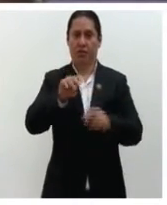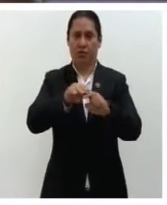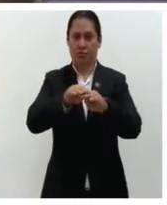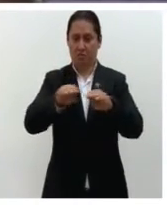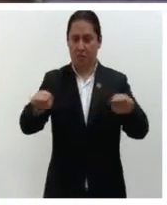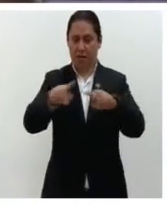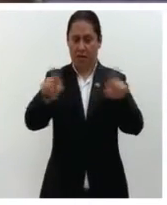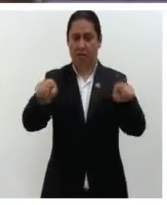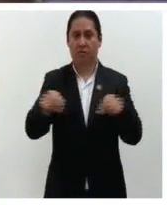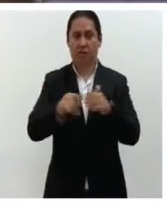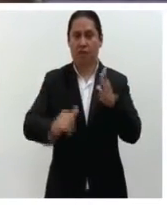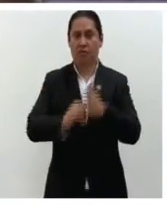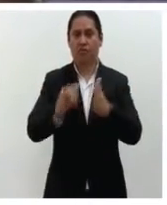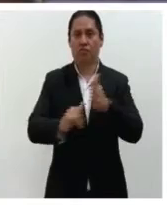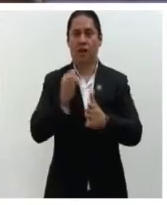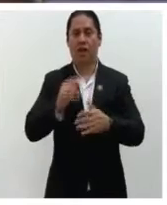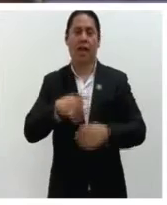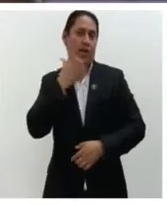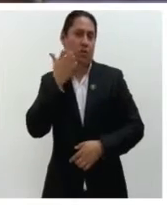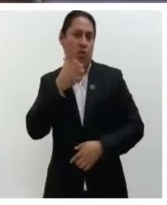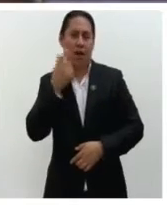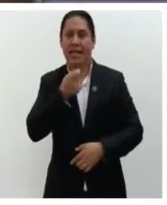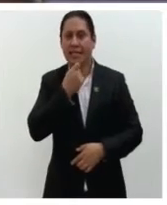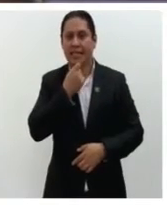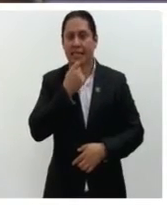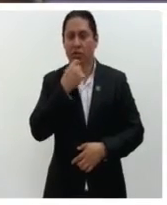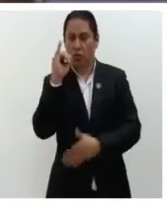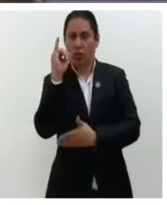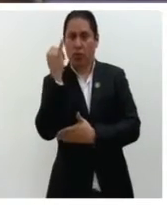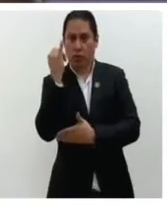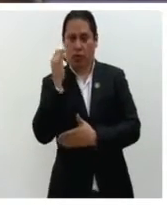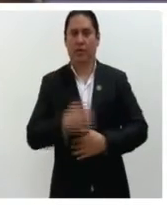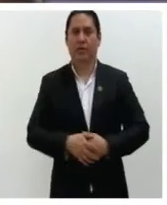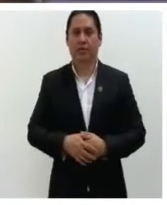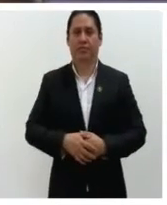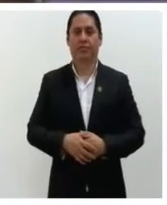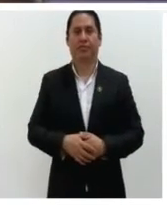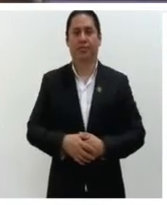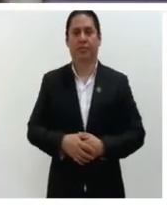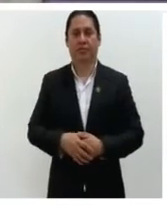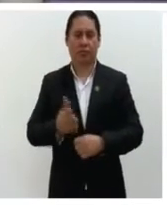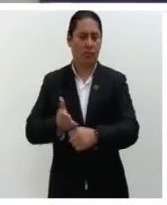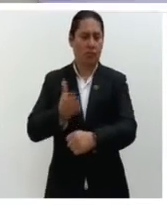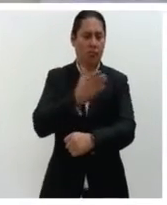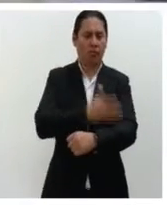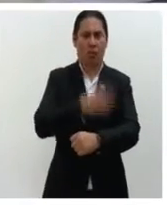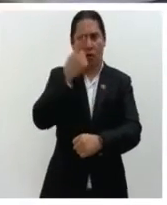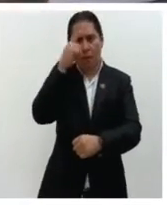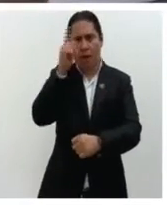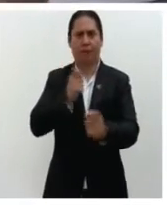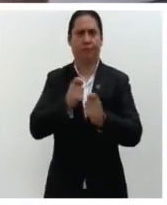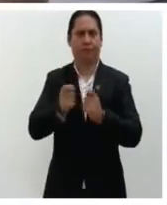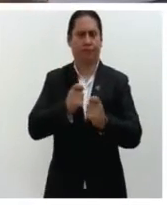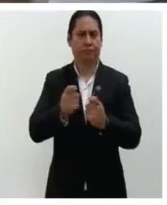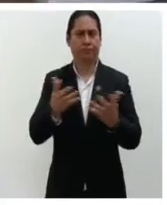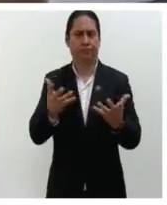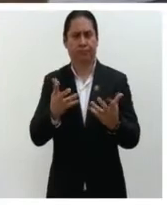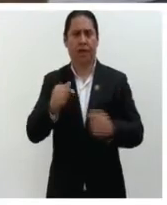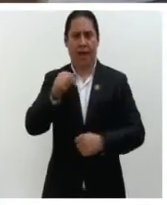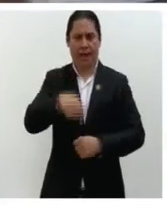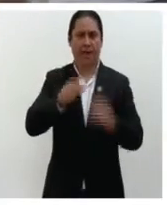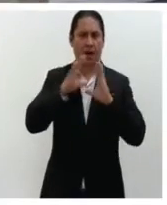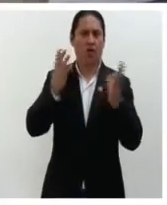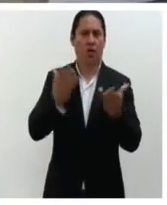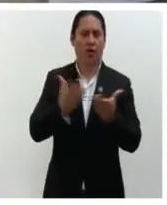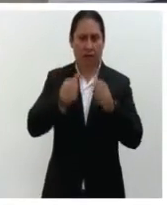cuadrados para la construcción de un jardín de niños de nueva creación. lo anterior para su trámite correspondiente ante esta